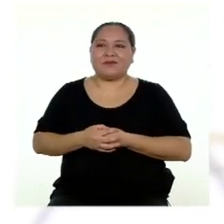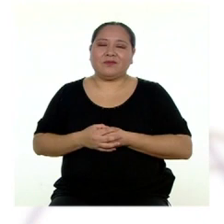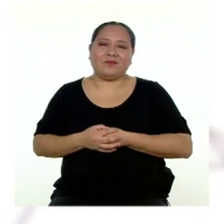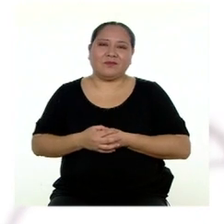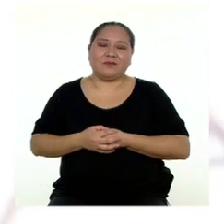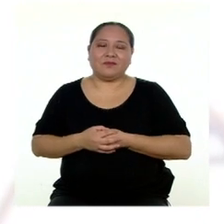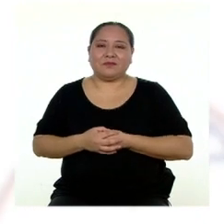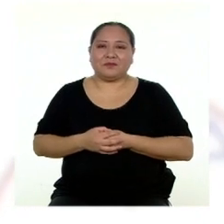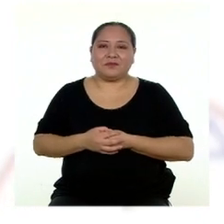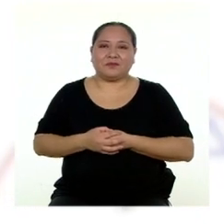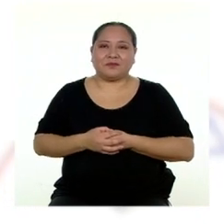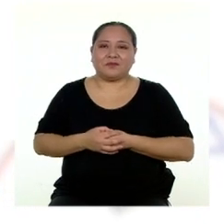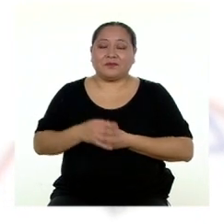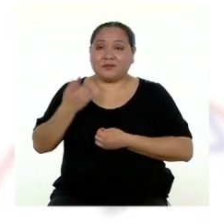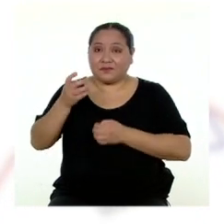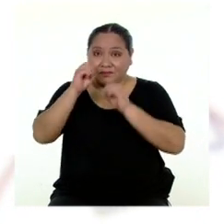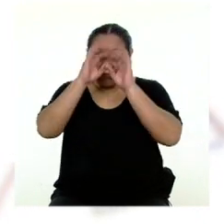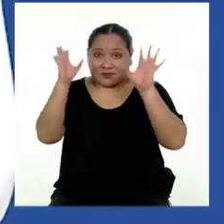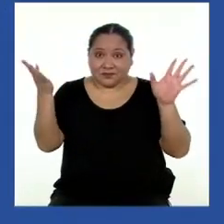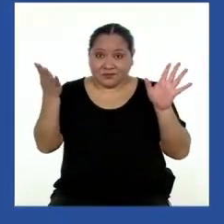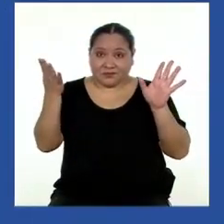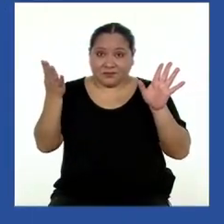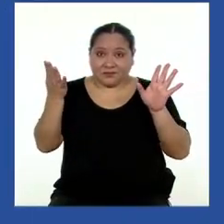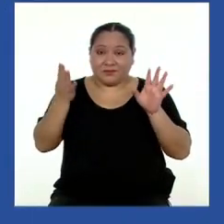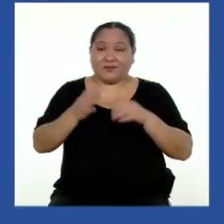o inecuaciones. ¿Queda claro?